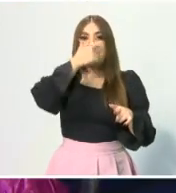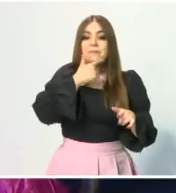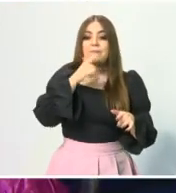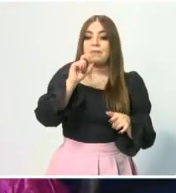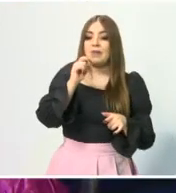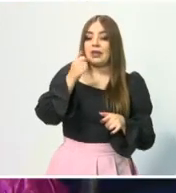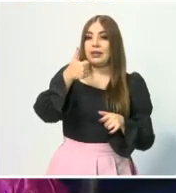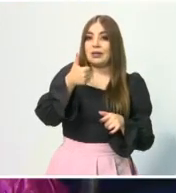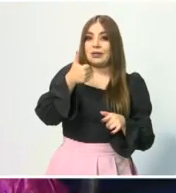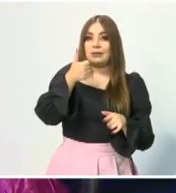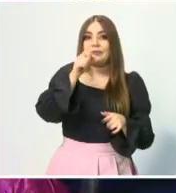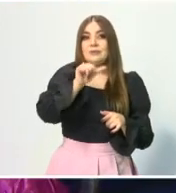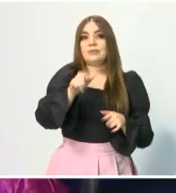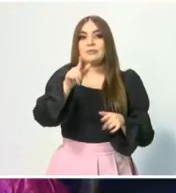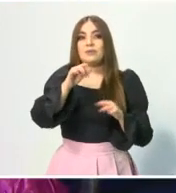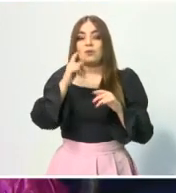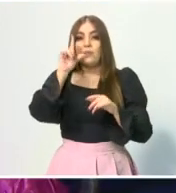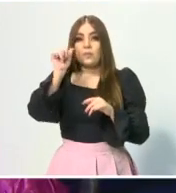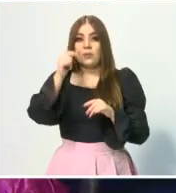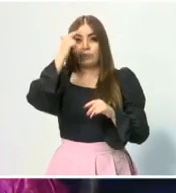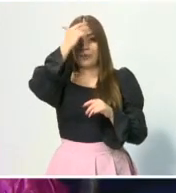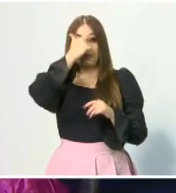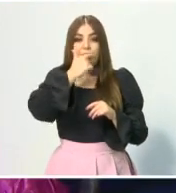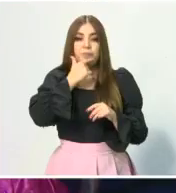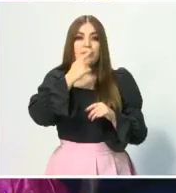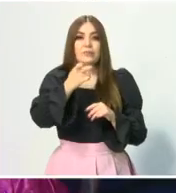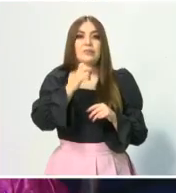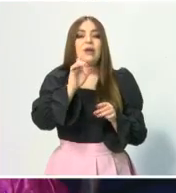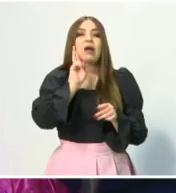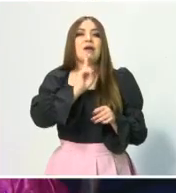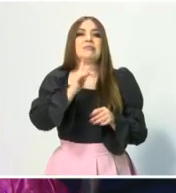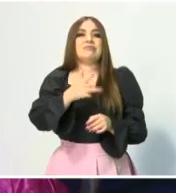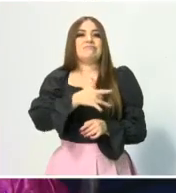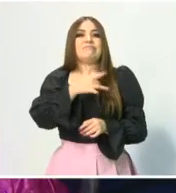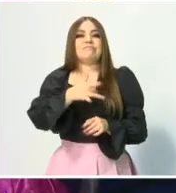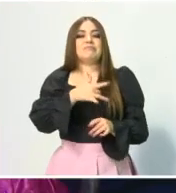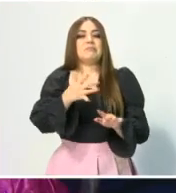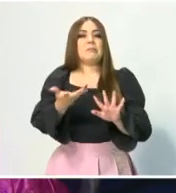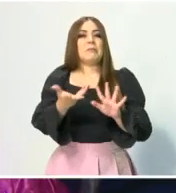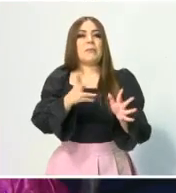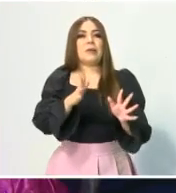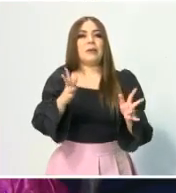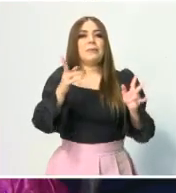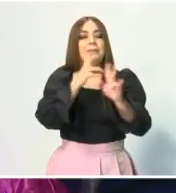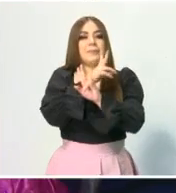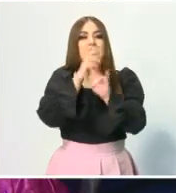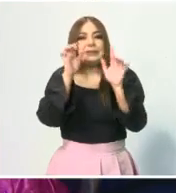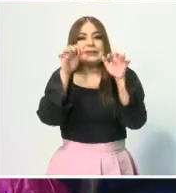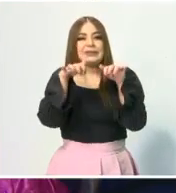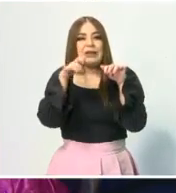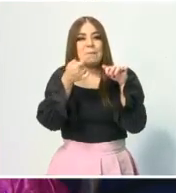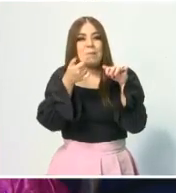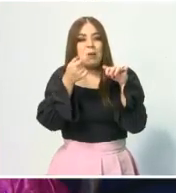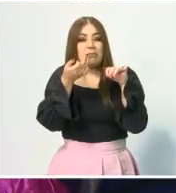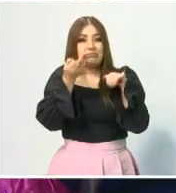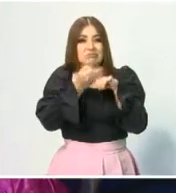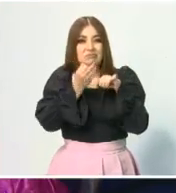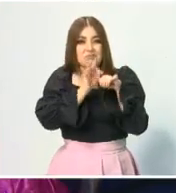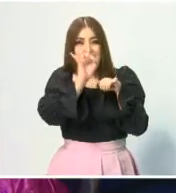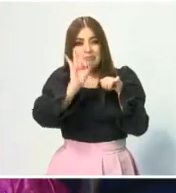26, 18 al cerrar el día, pero tenemos una ligera probabilidad de precipitación. Es baja hasta el